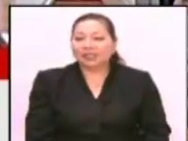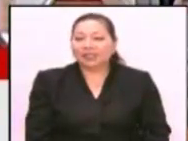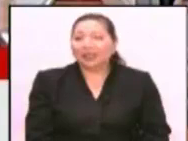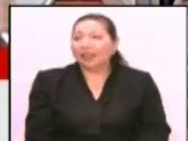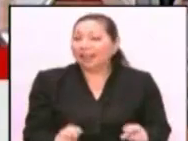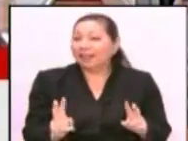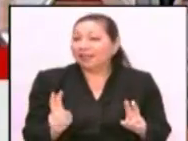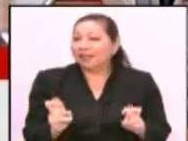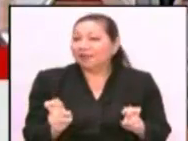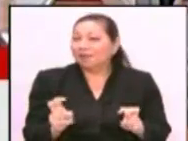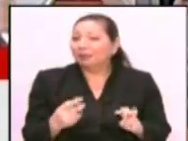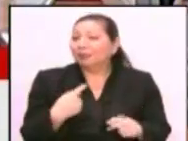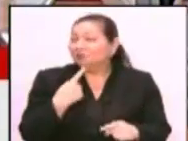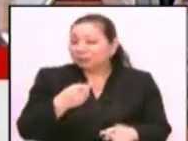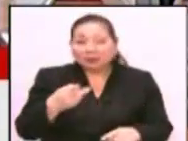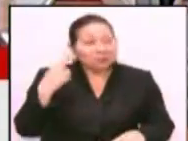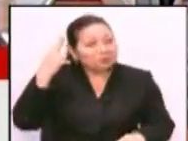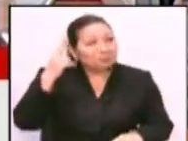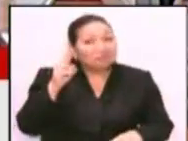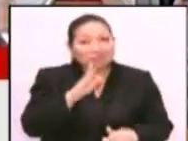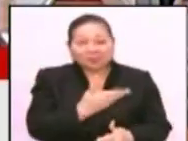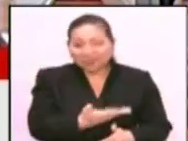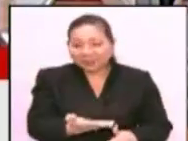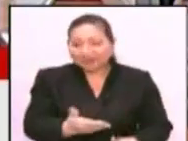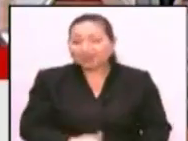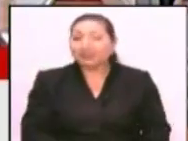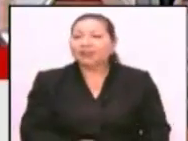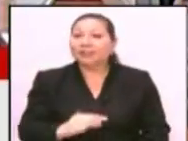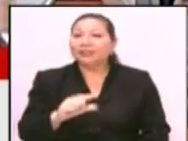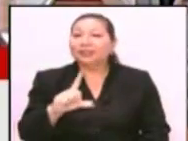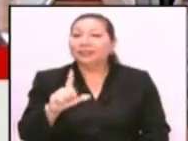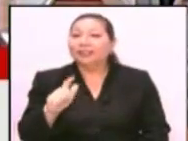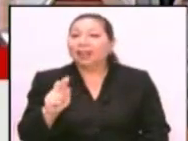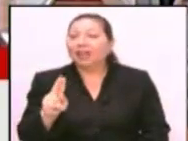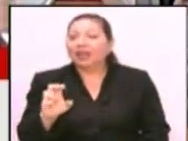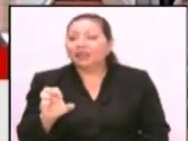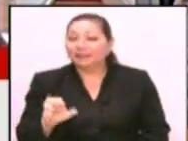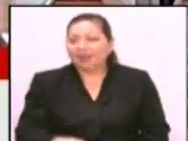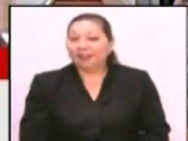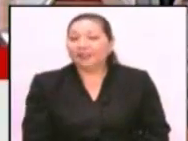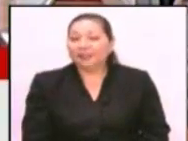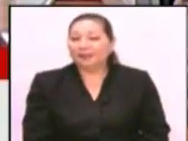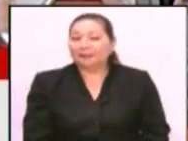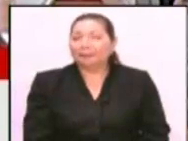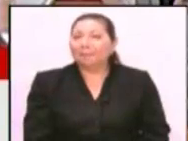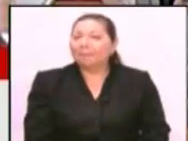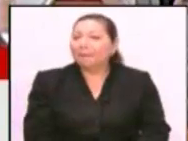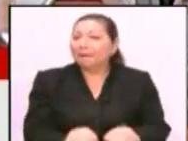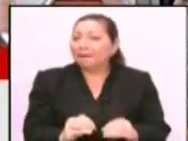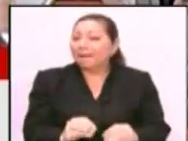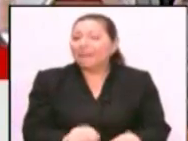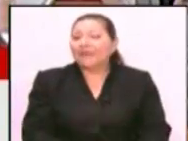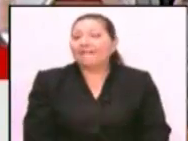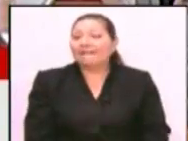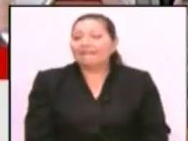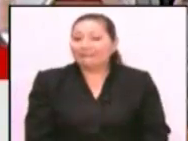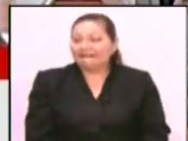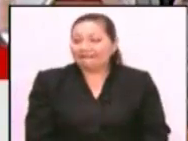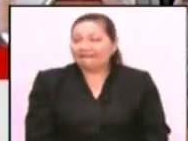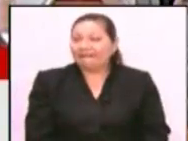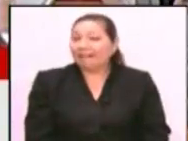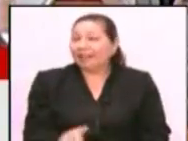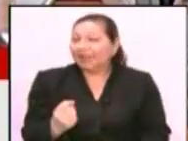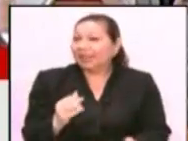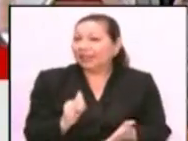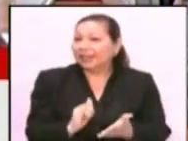El tema de las cuentas, yo le doy toda la razón a nuestra congresista Glave, y la verdad que quisiéramos, así lo planteamos,